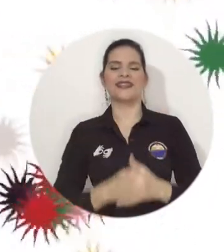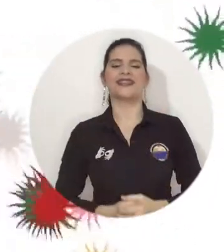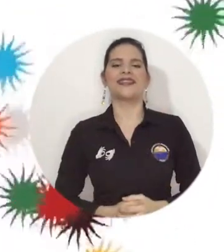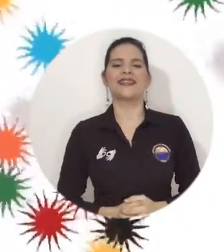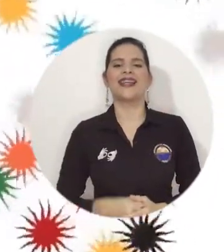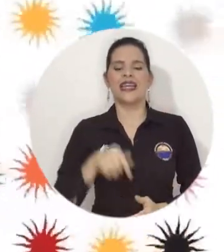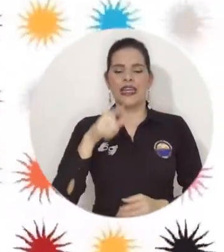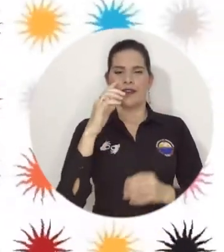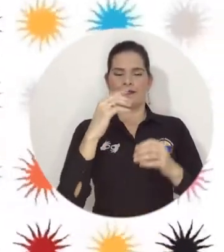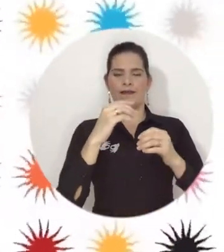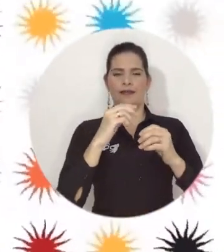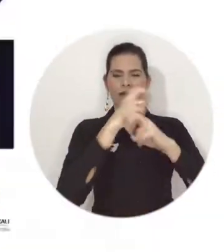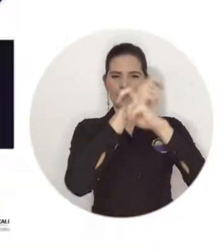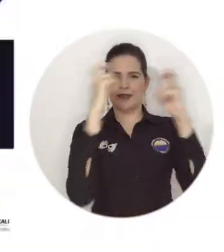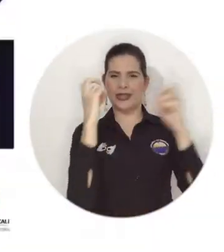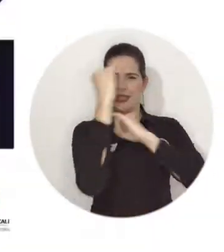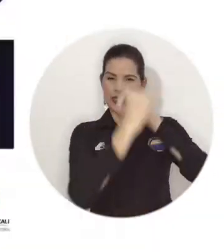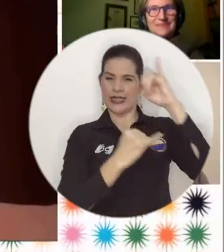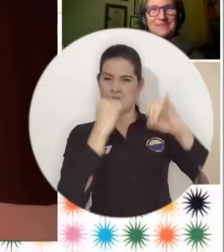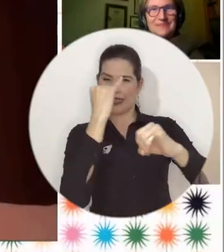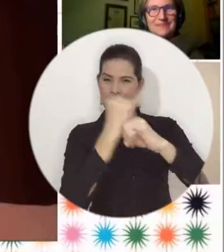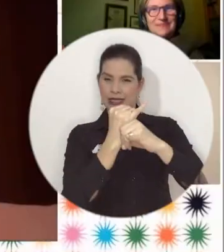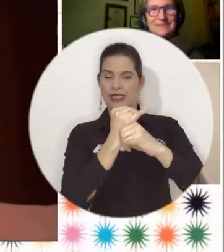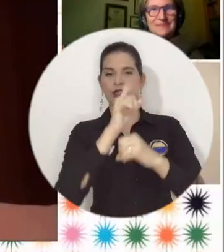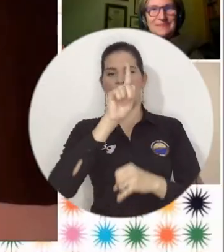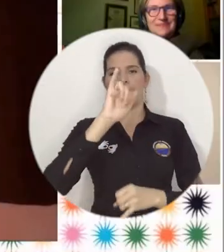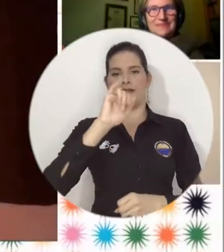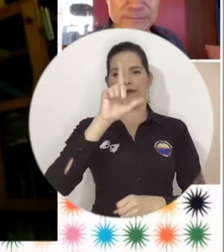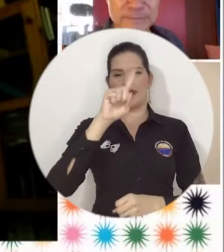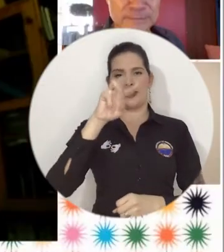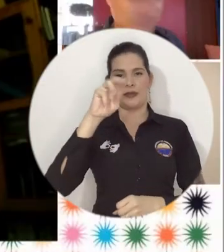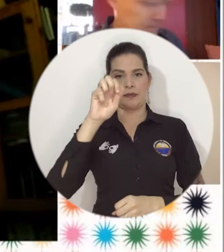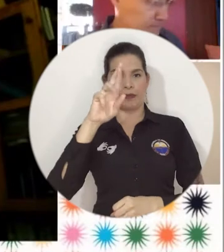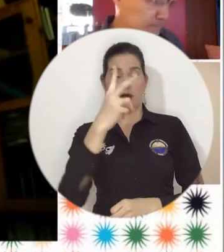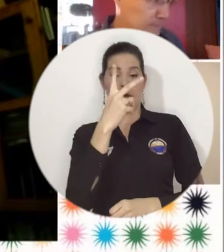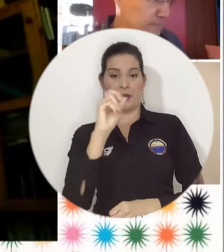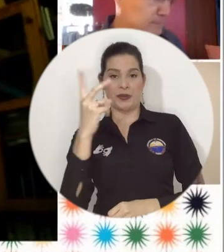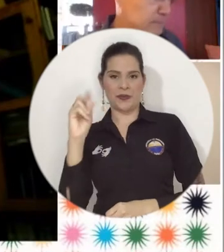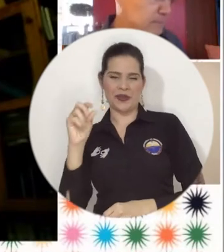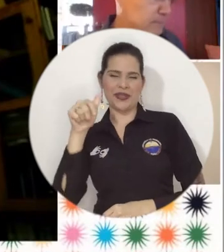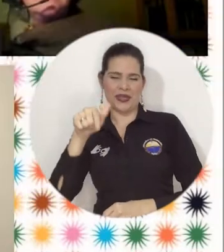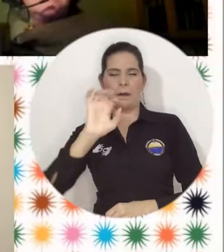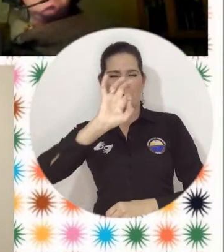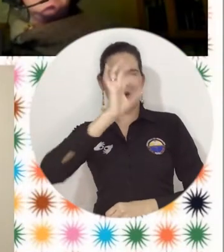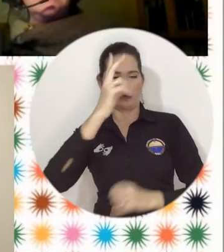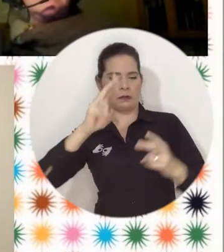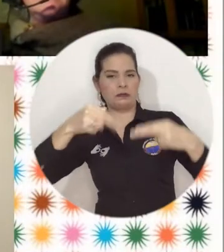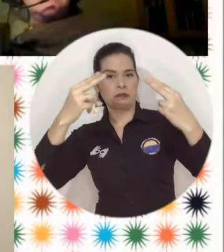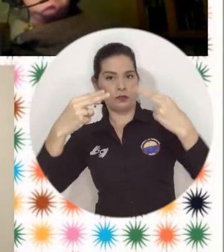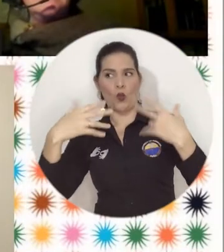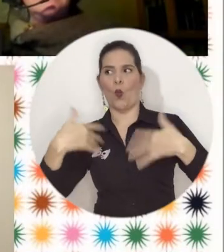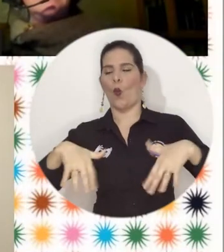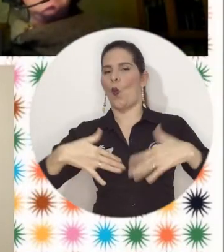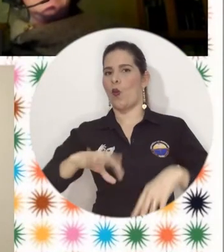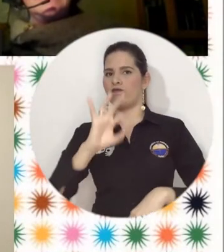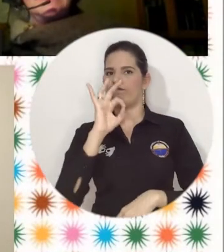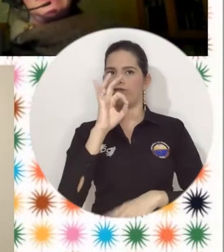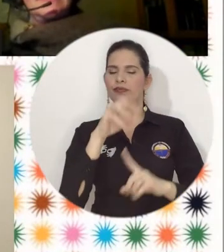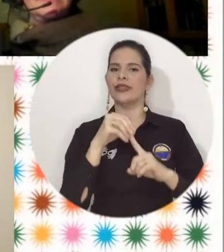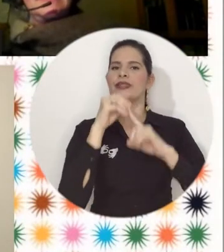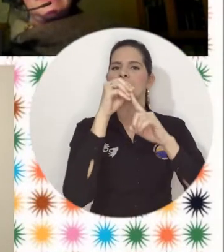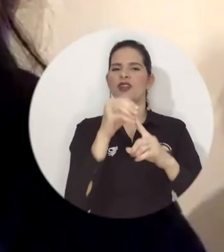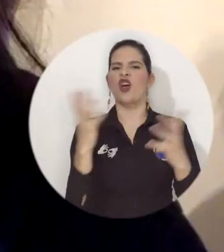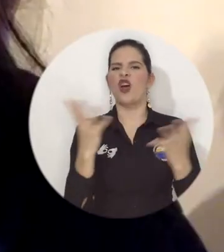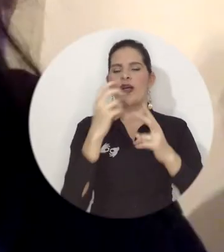ciudad de Cali, donde la editorial Unimagdalena tuvo una presencia importante en la presentación del libro Gabriel